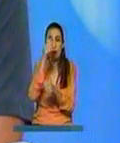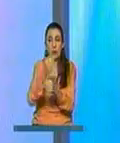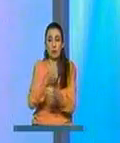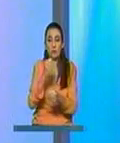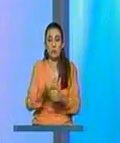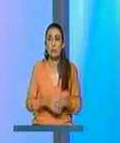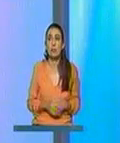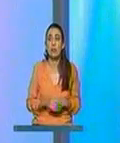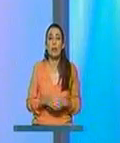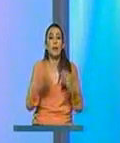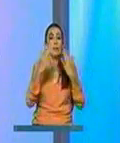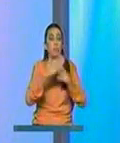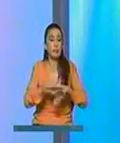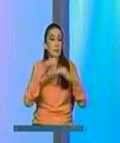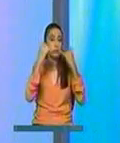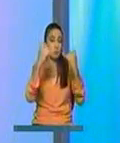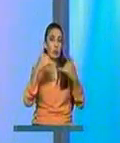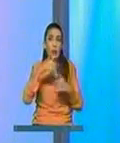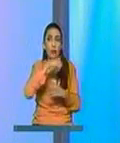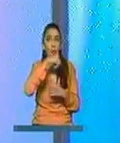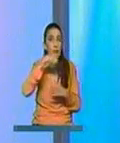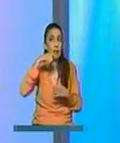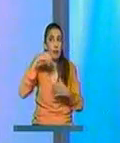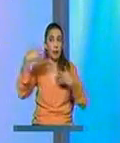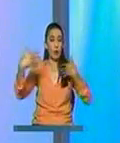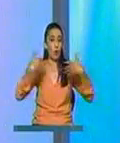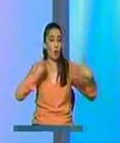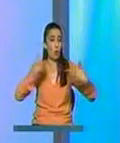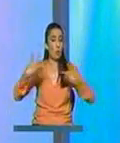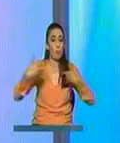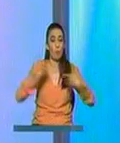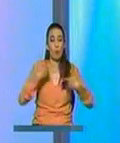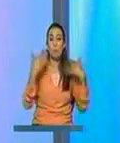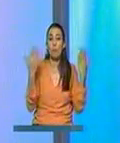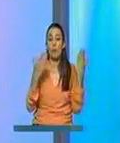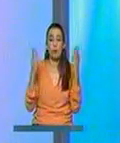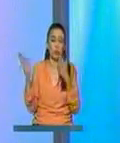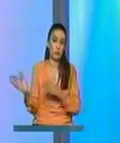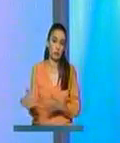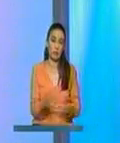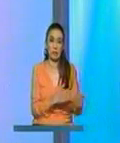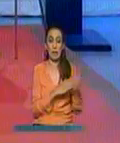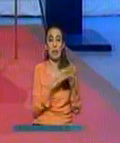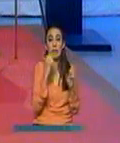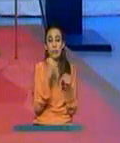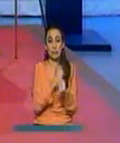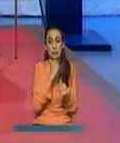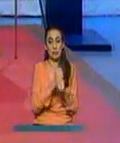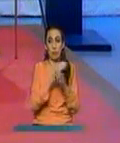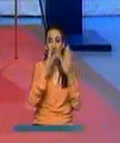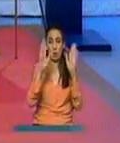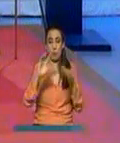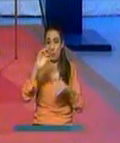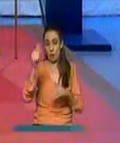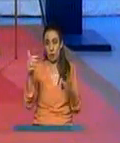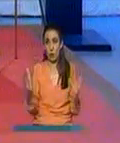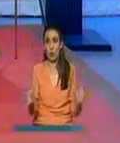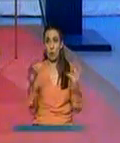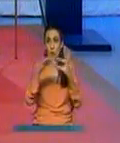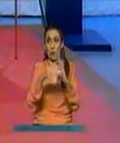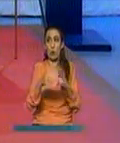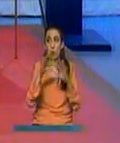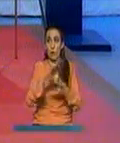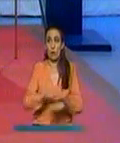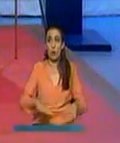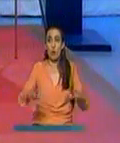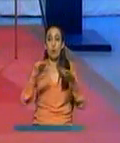caso, lógicamente, las cervecerías artesanales se convierten en promotores de empleo y encadenamiento con otros sectores, ¿no? Completamente.